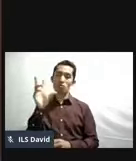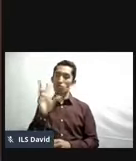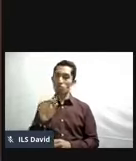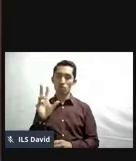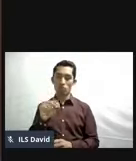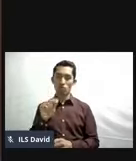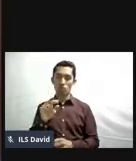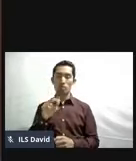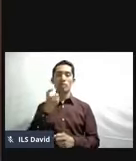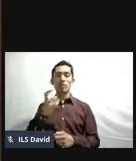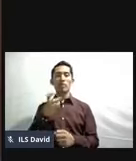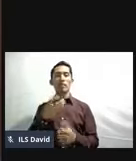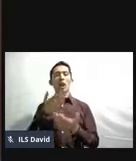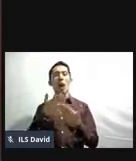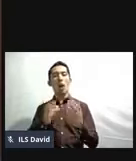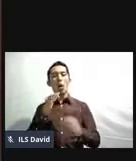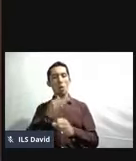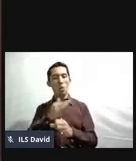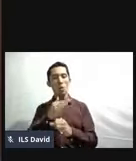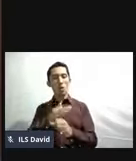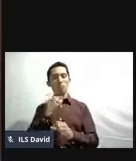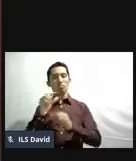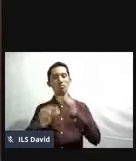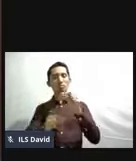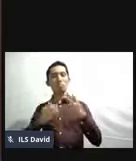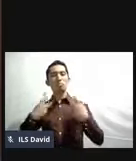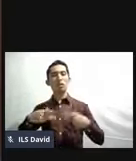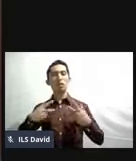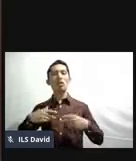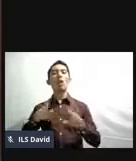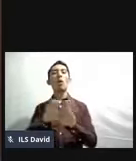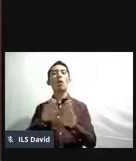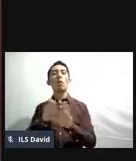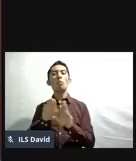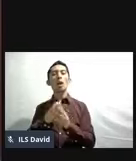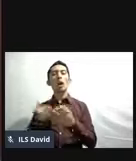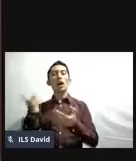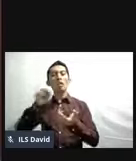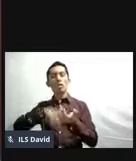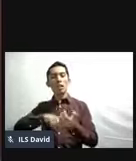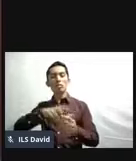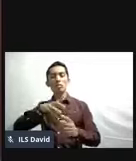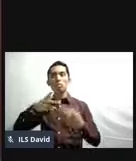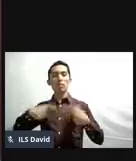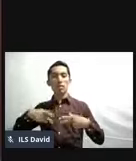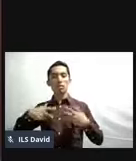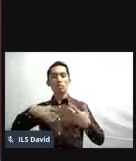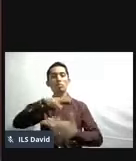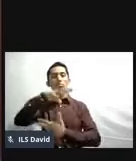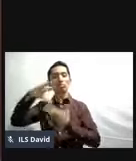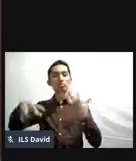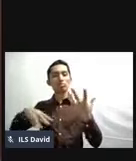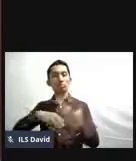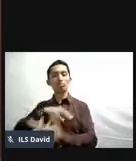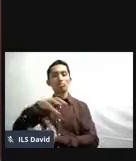los modos de relacionarnos hoy día con tantas limitantes o con tantas,